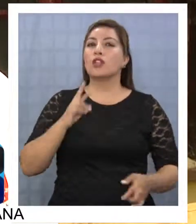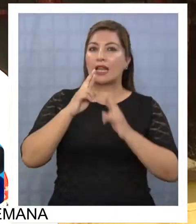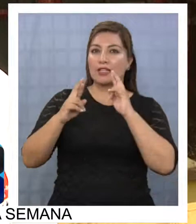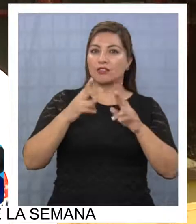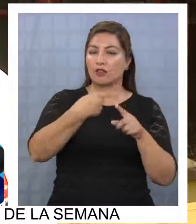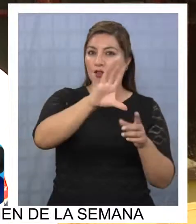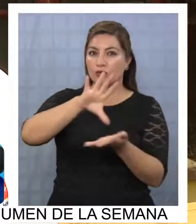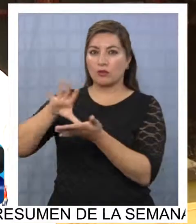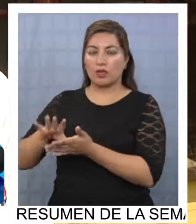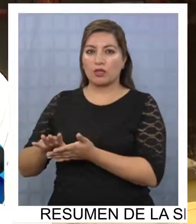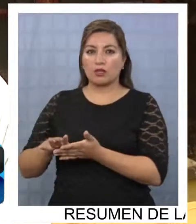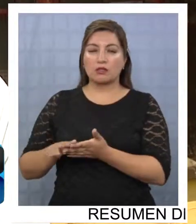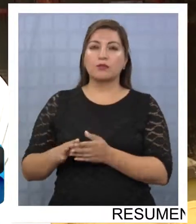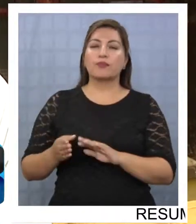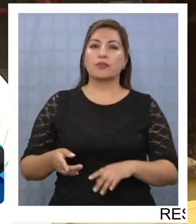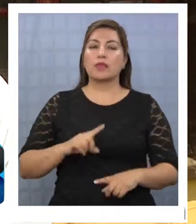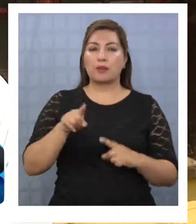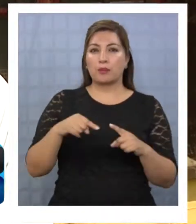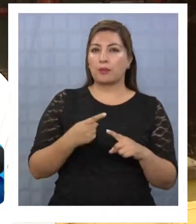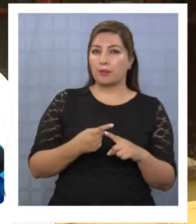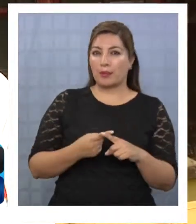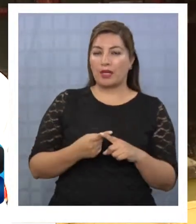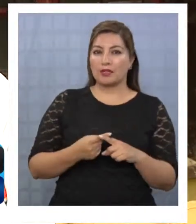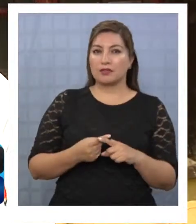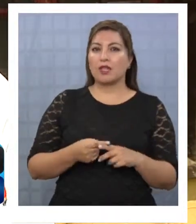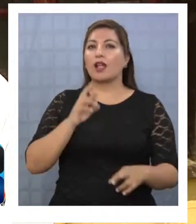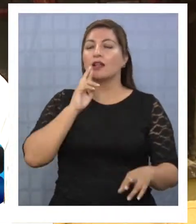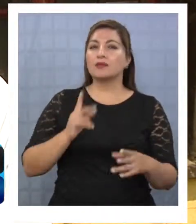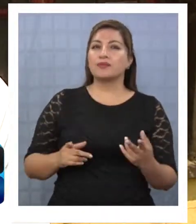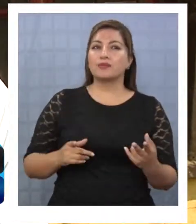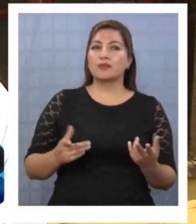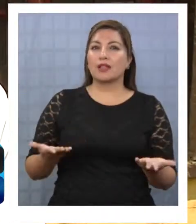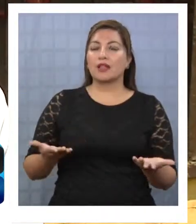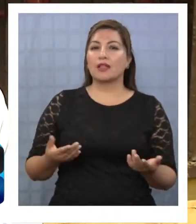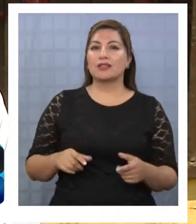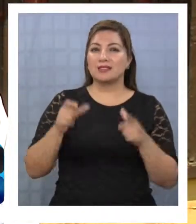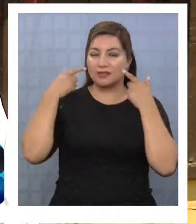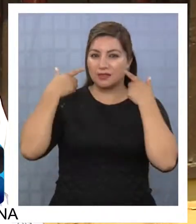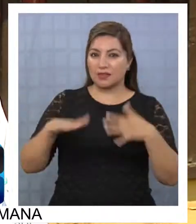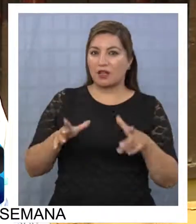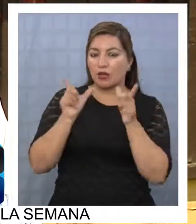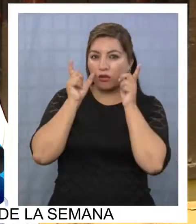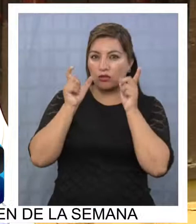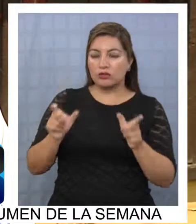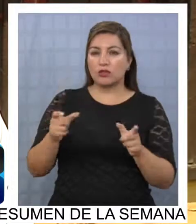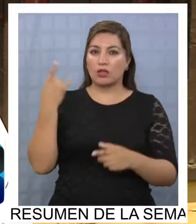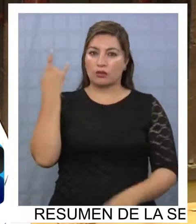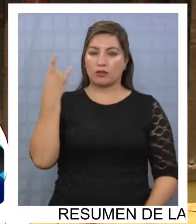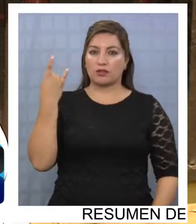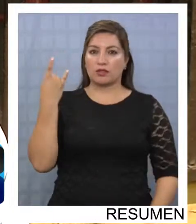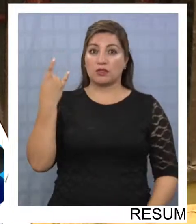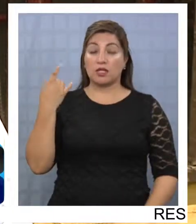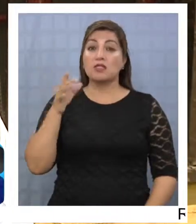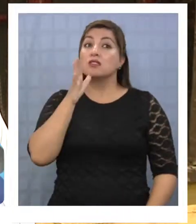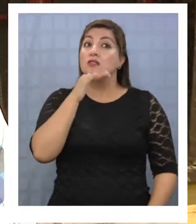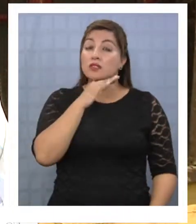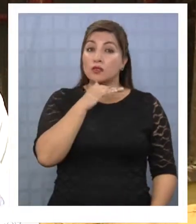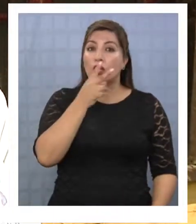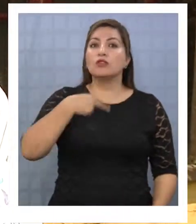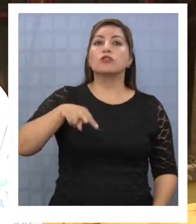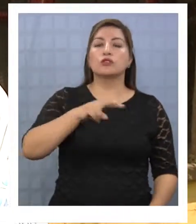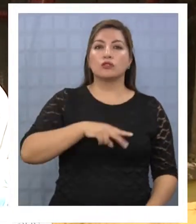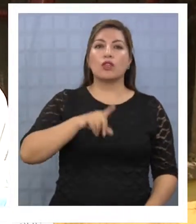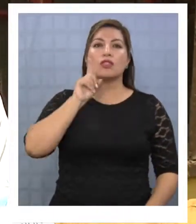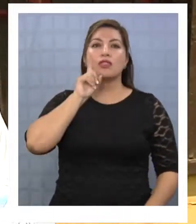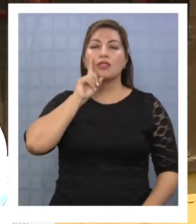o se han sido regularizados a través de la Universidad de Chile, de la UNACOM. Si no es así, nosotros entregamos una autorización